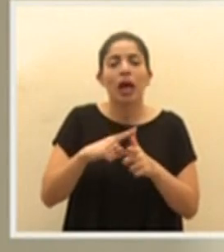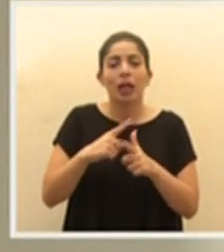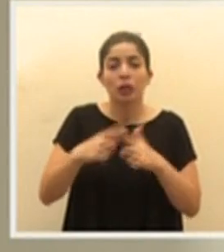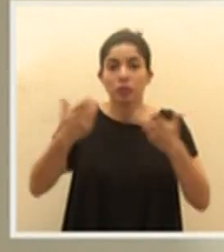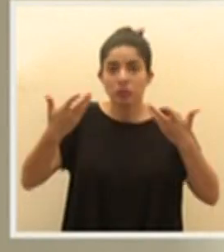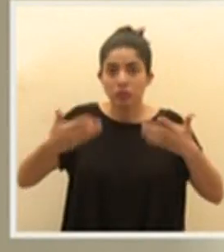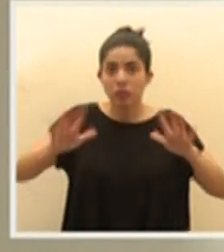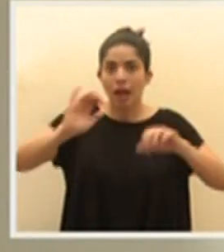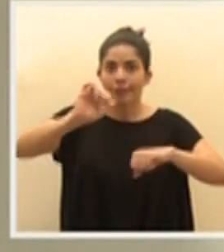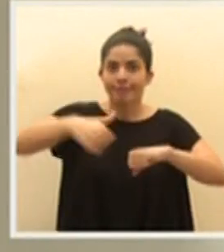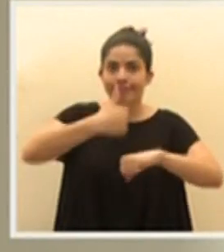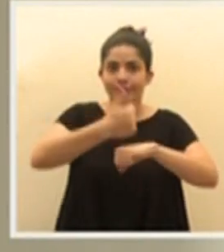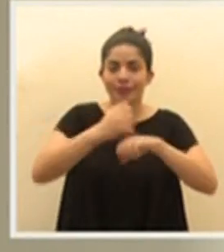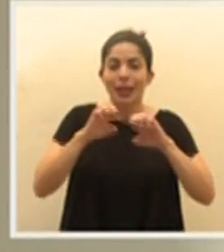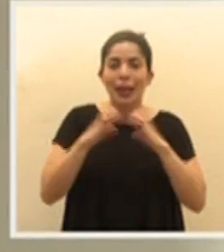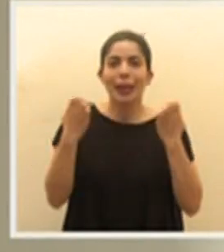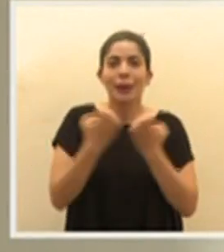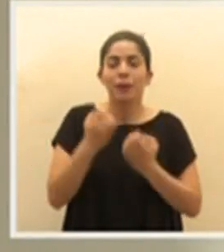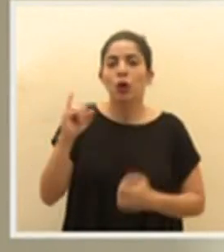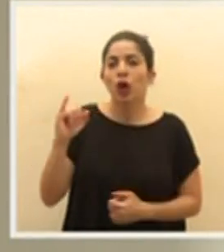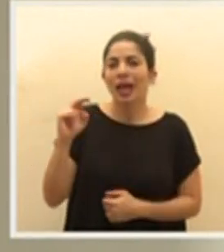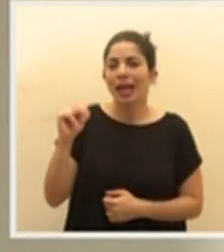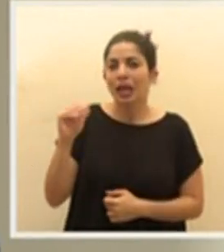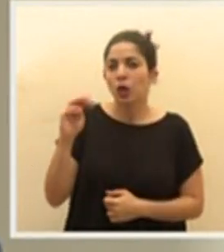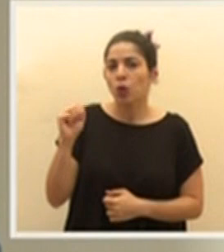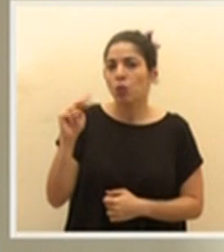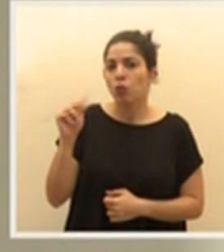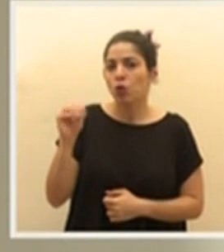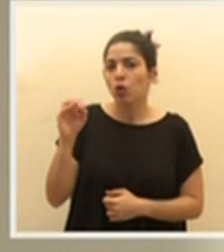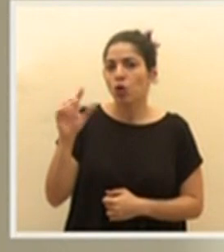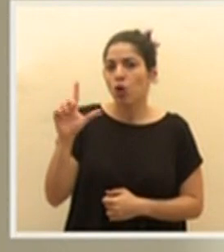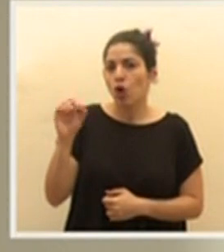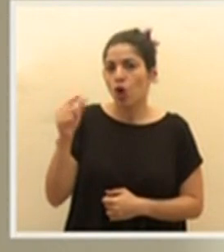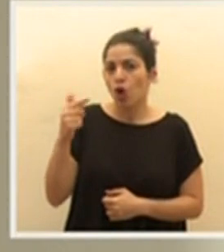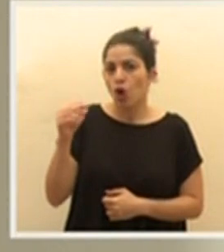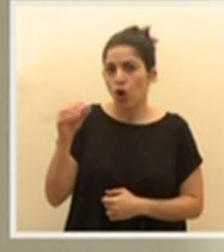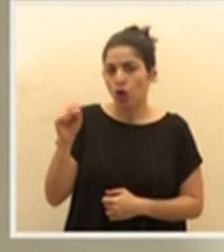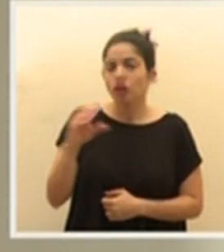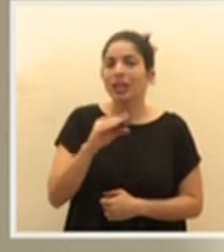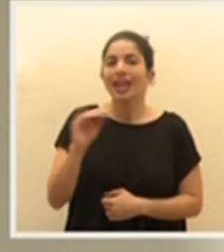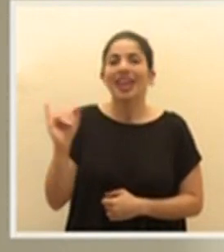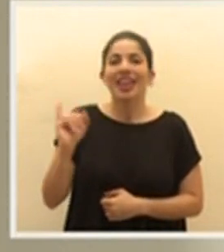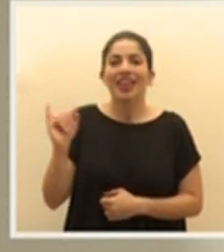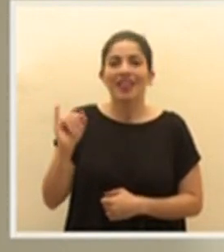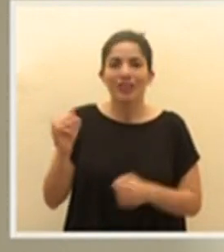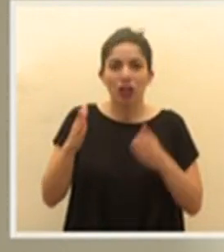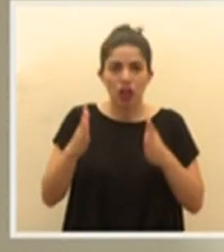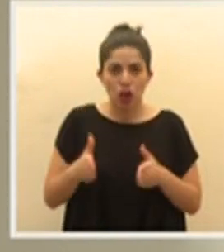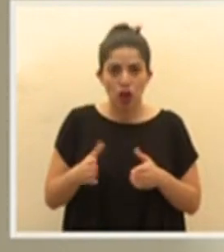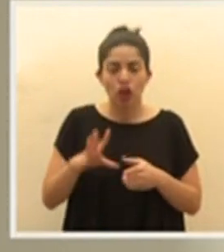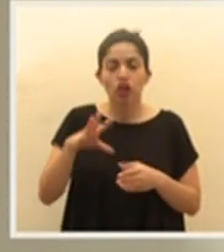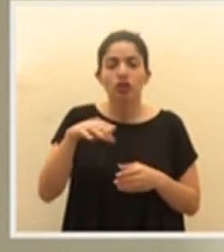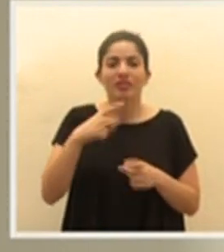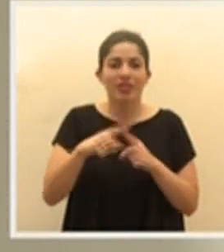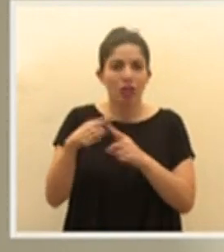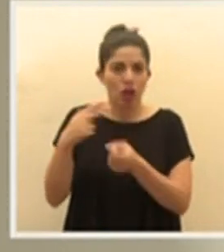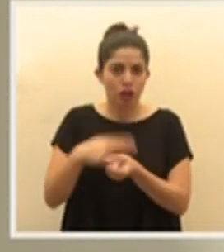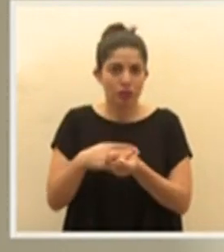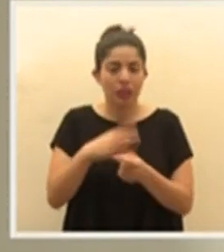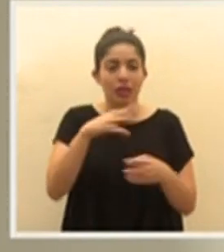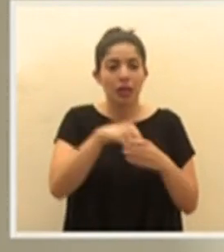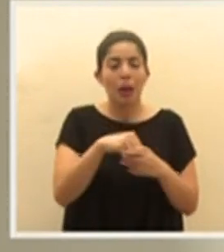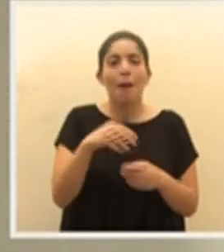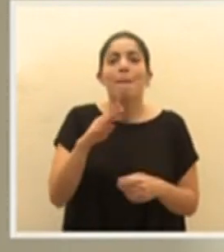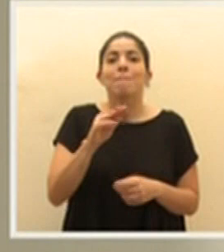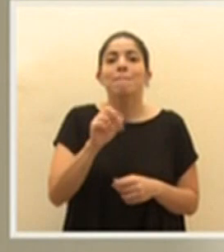un equipo de inmunólogos e infectólogos de varios hospitales. Está la doctora María Paz